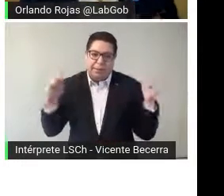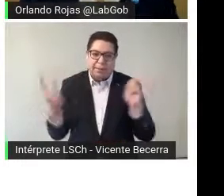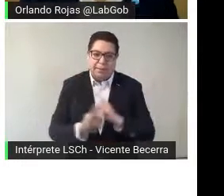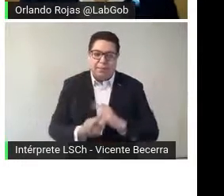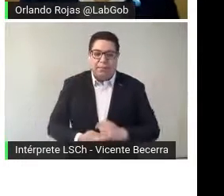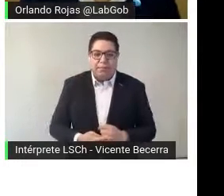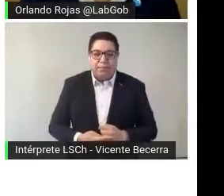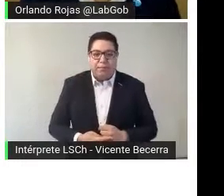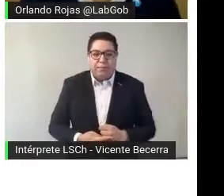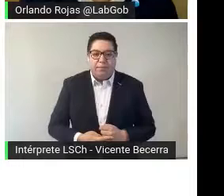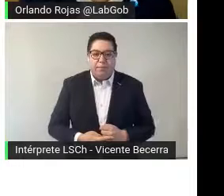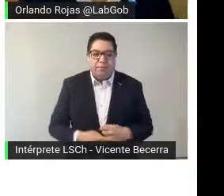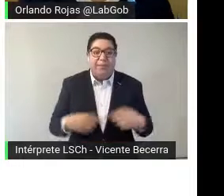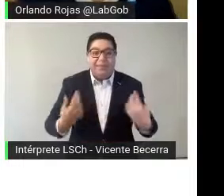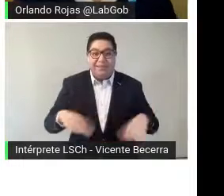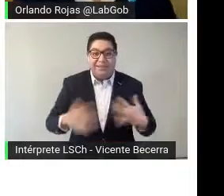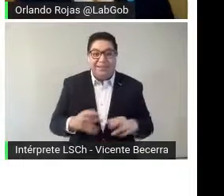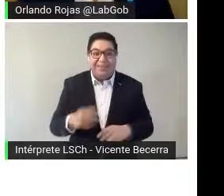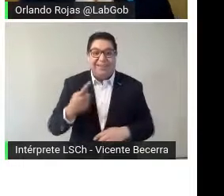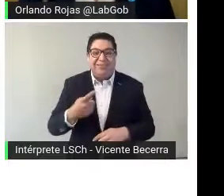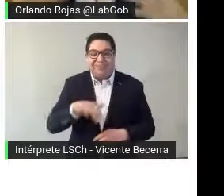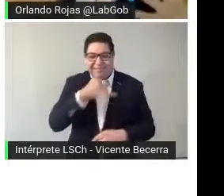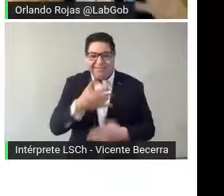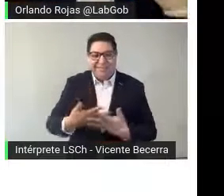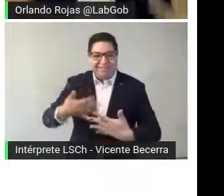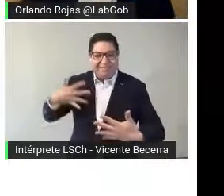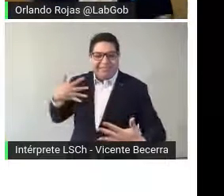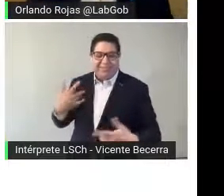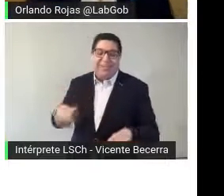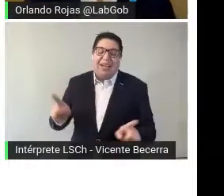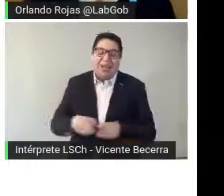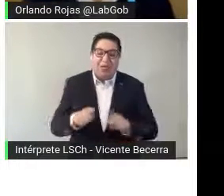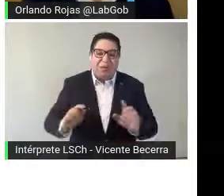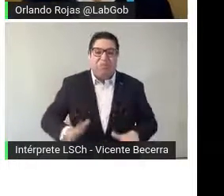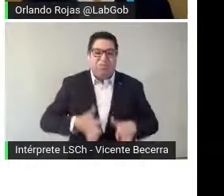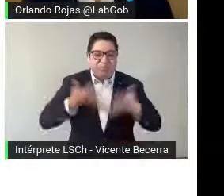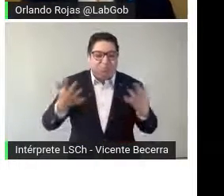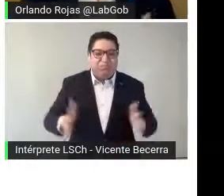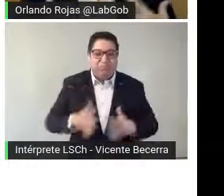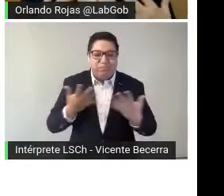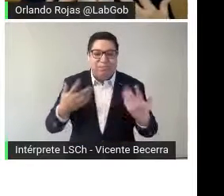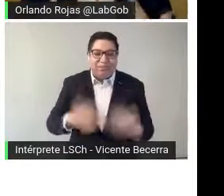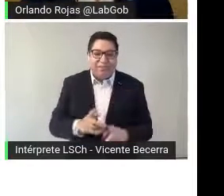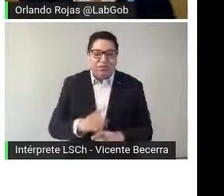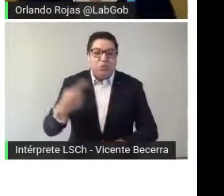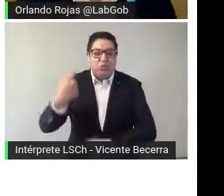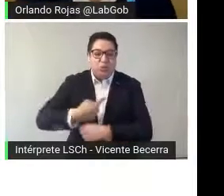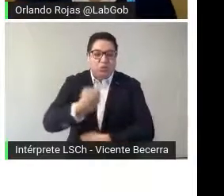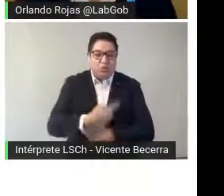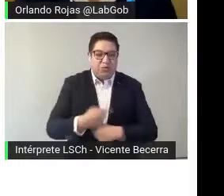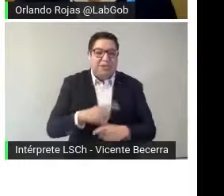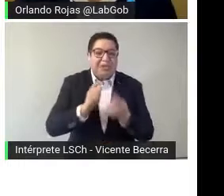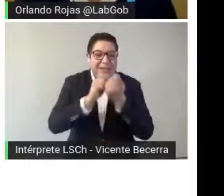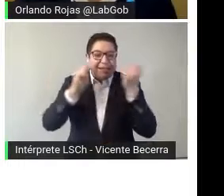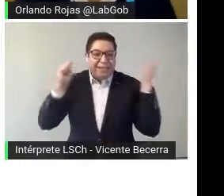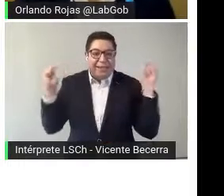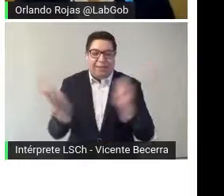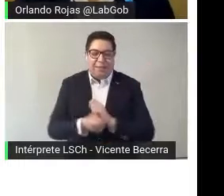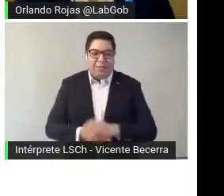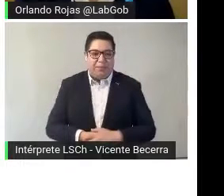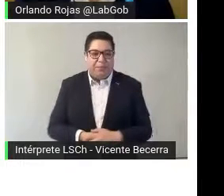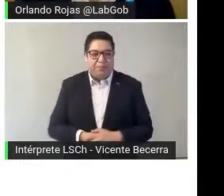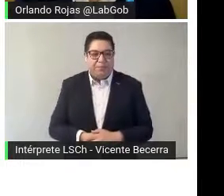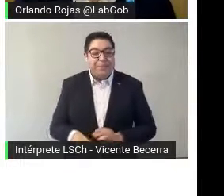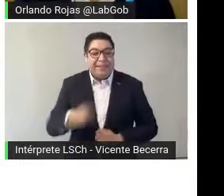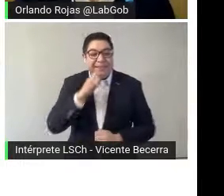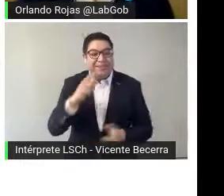mayor urgencia que la hemos vivido en estos últimos tiempos, ¿no? Y que nos ha obligado, nos ha empujado a hacer cambios importantes. Cambiar algo. Que es un